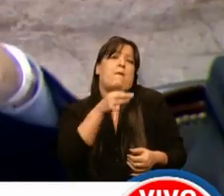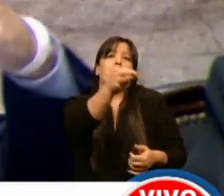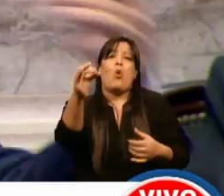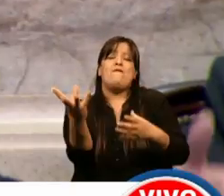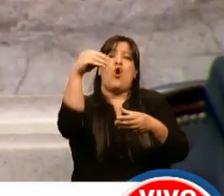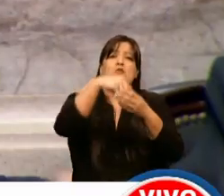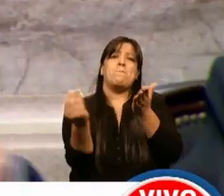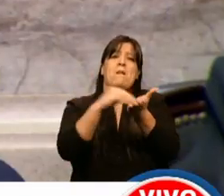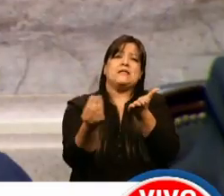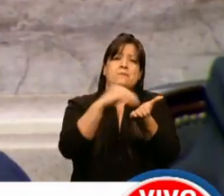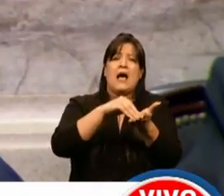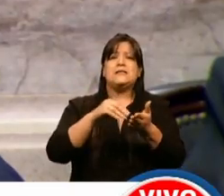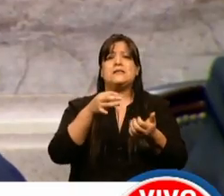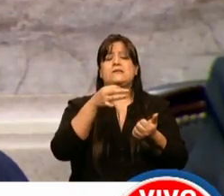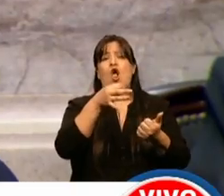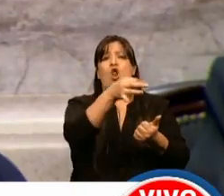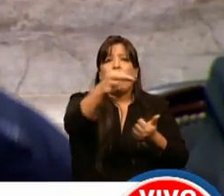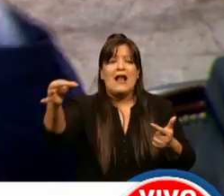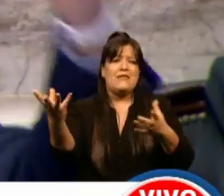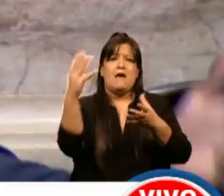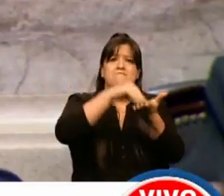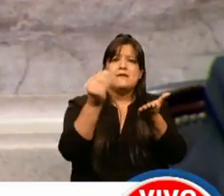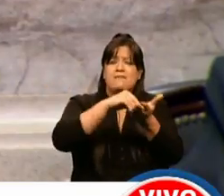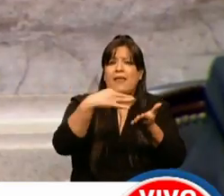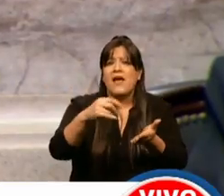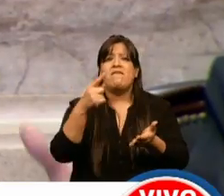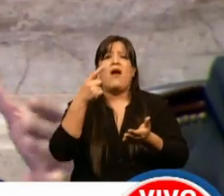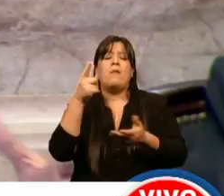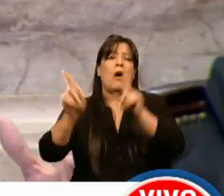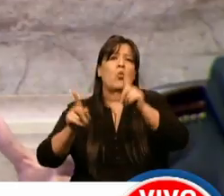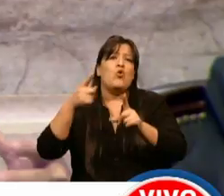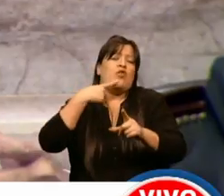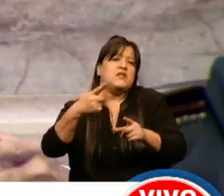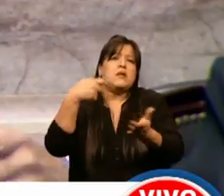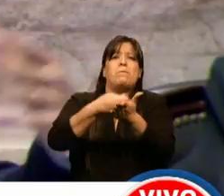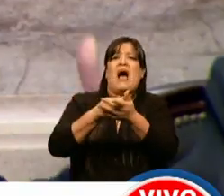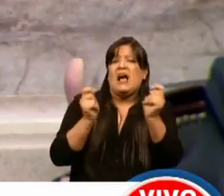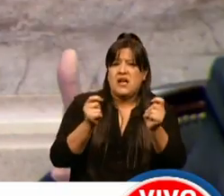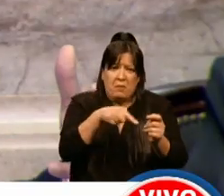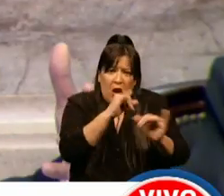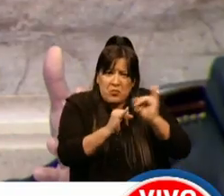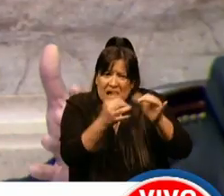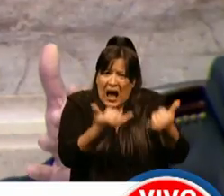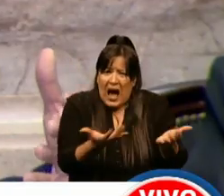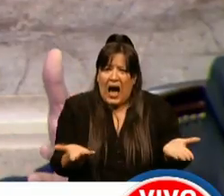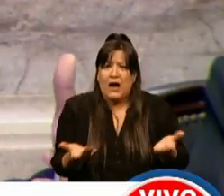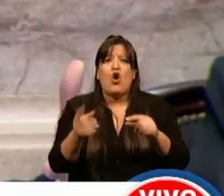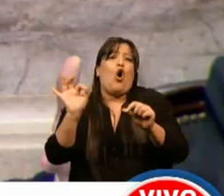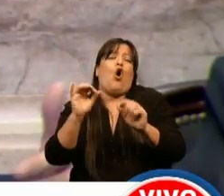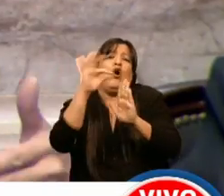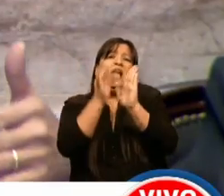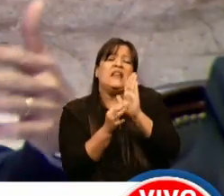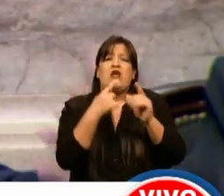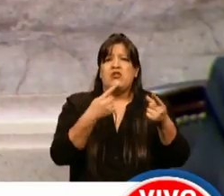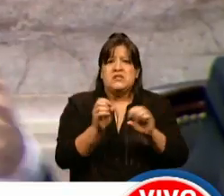más localidades en otros casos que quien va a pagar está bastante explicado cuáles son los criterios que critican los